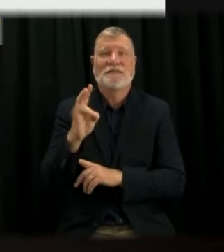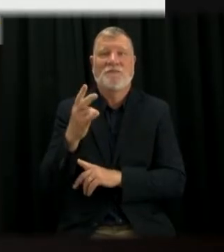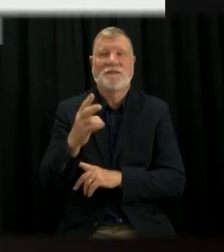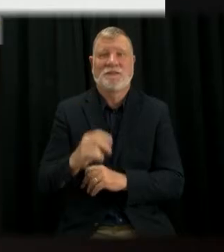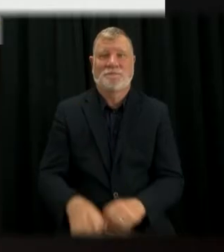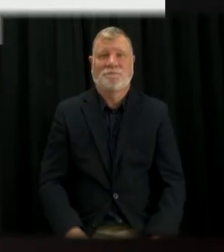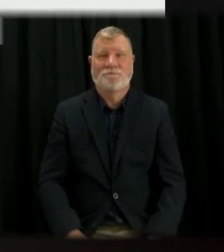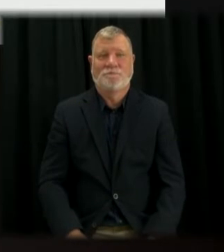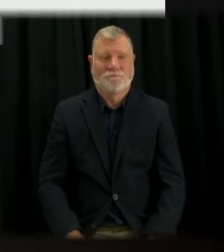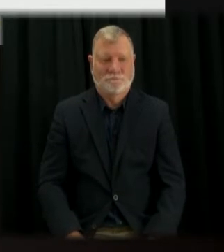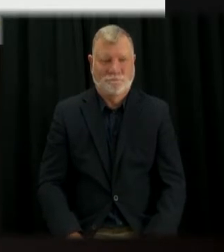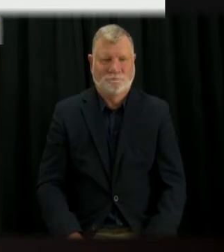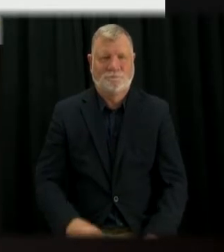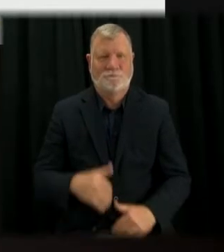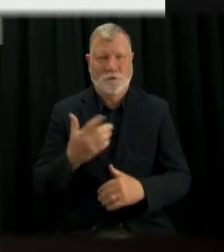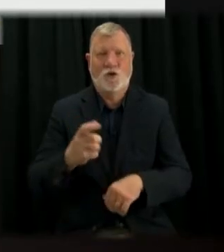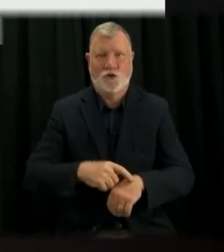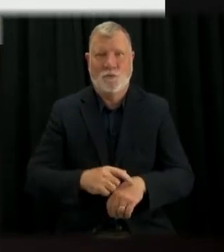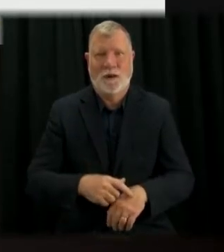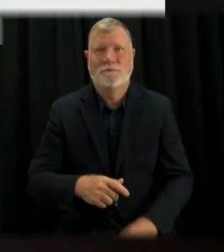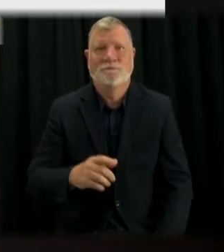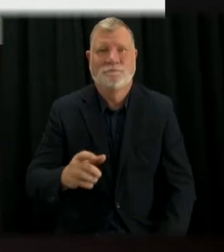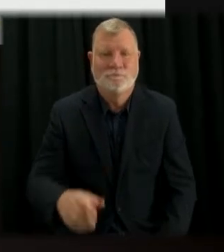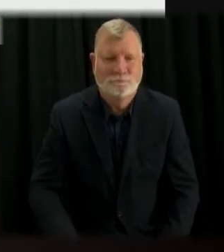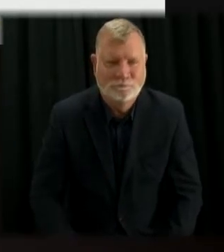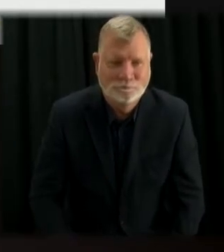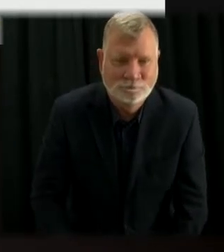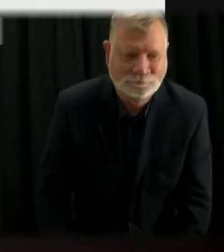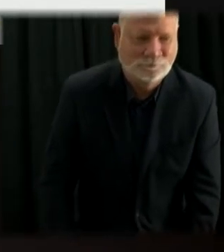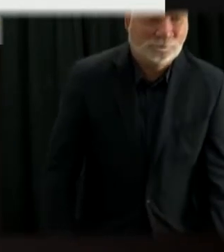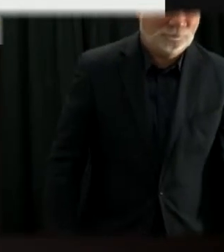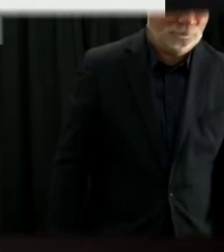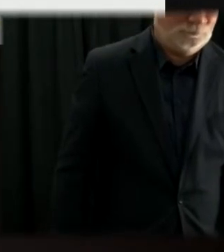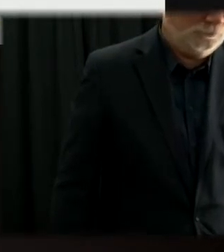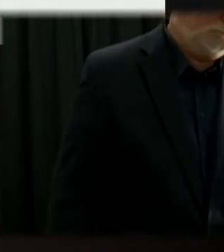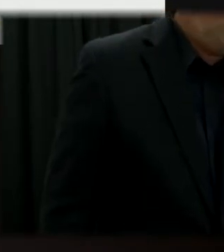la plantilla 17, nuestro plan a largo plazo,